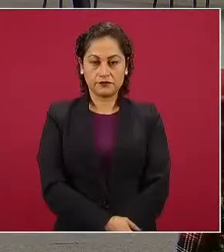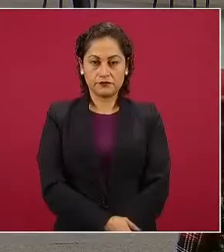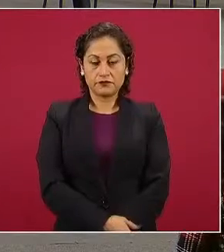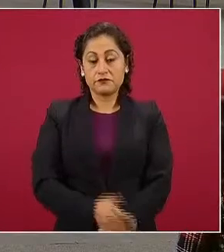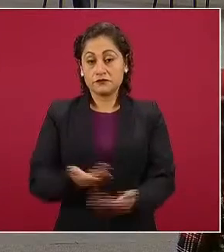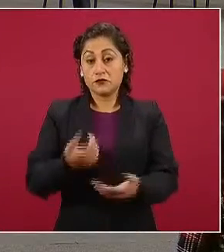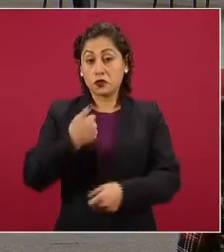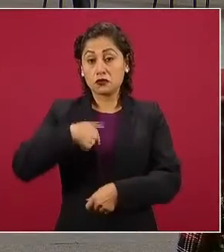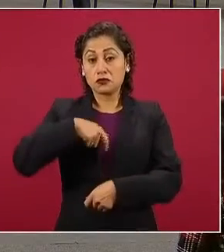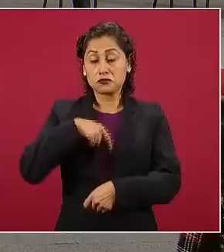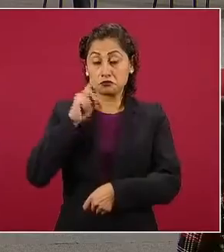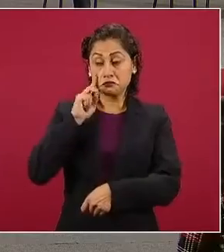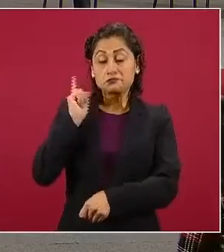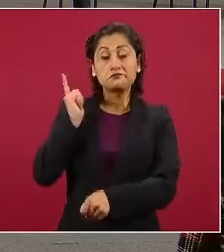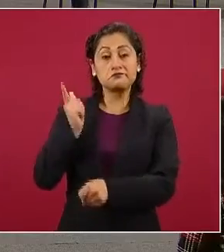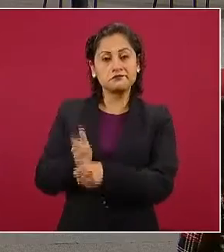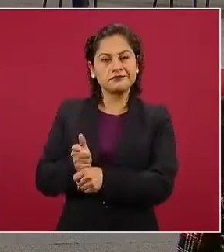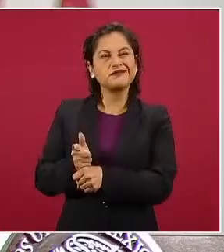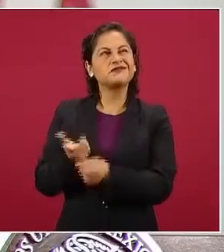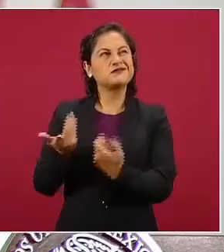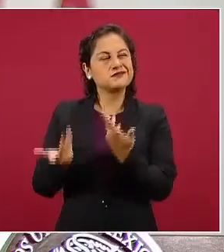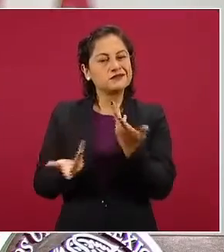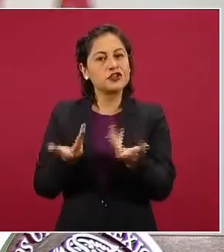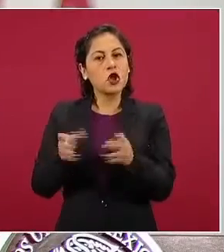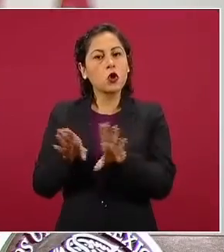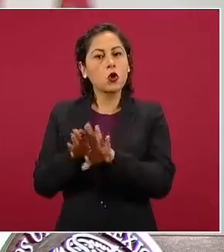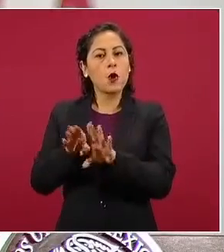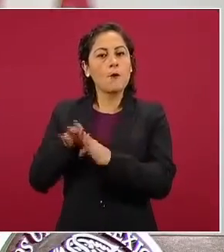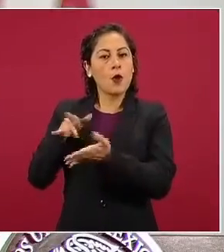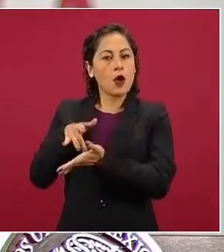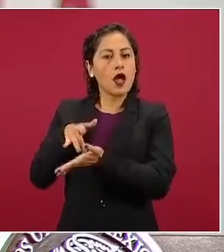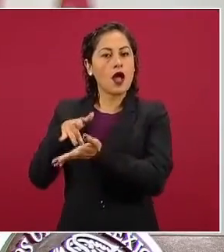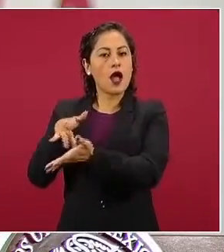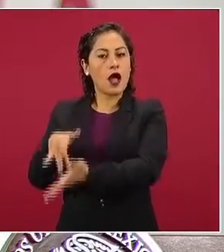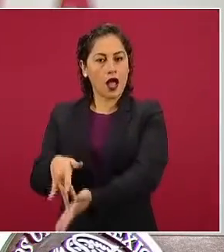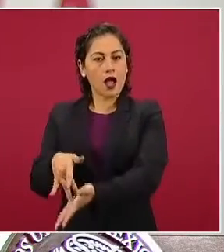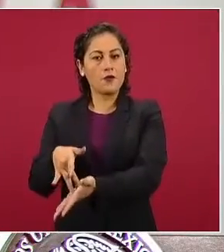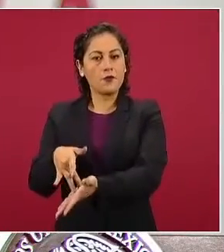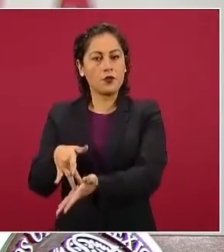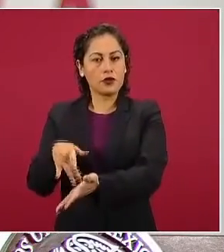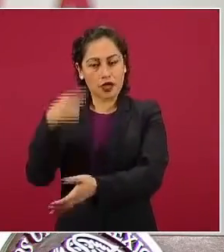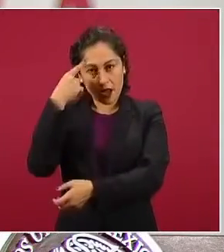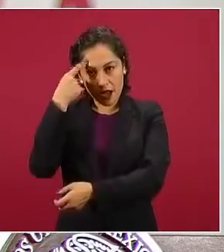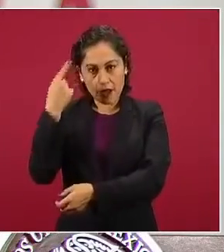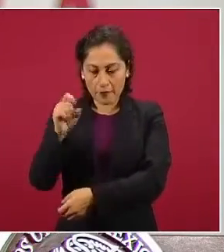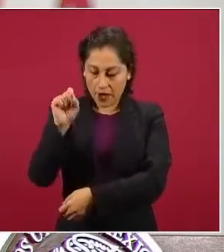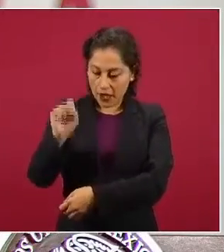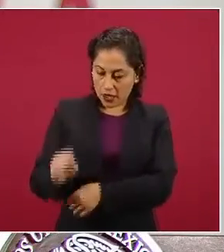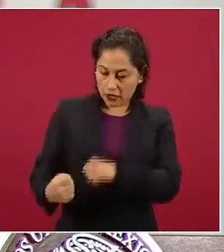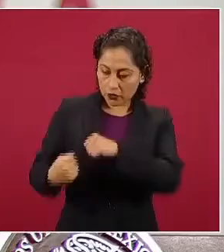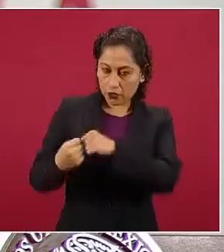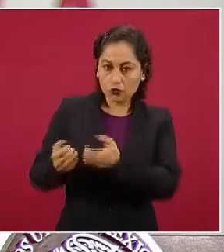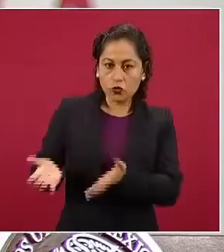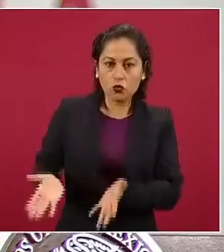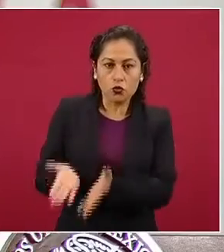haber algún mecanismo que facilitara, ayudara a detonar la actividad económica en ello, que